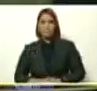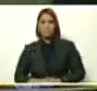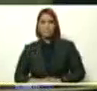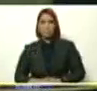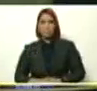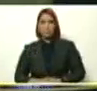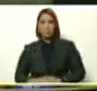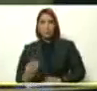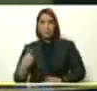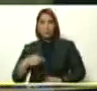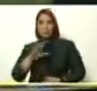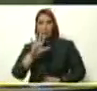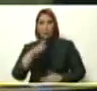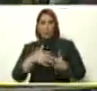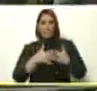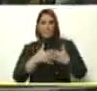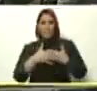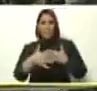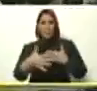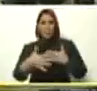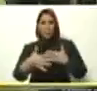Tiene 5 periodos.